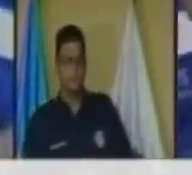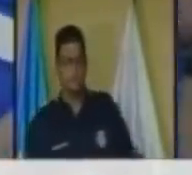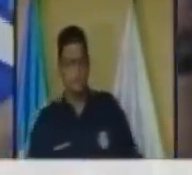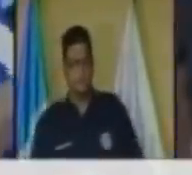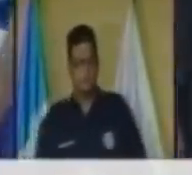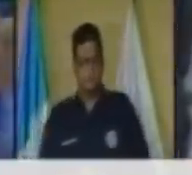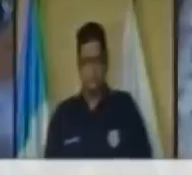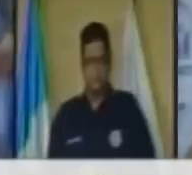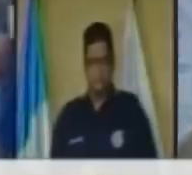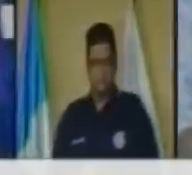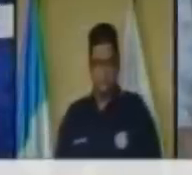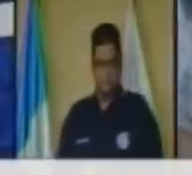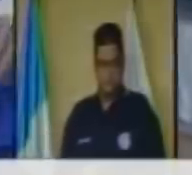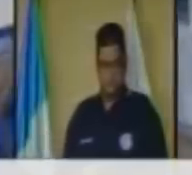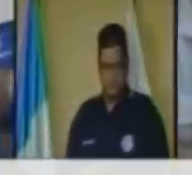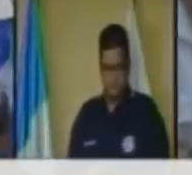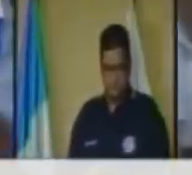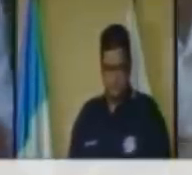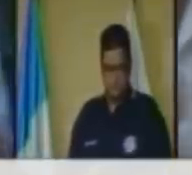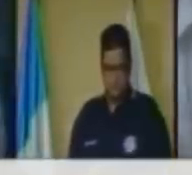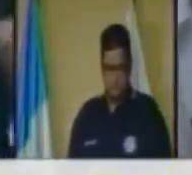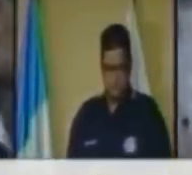Gracias, señor ministro.